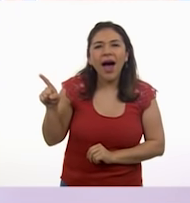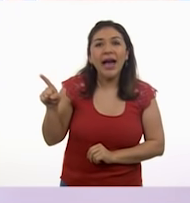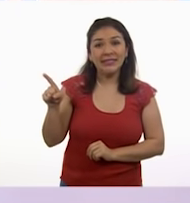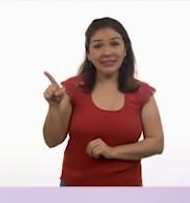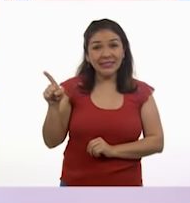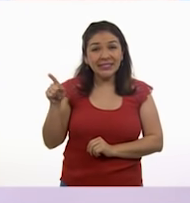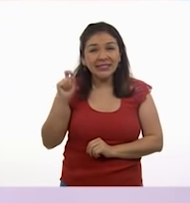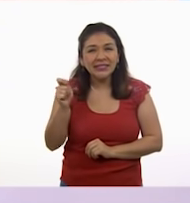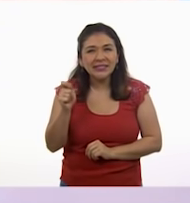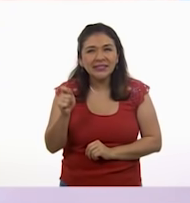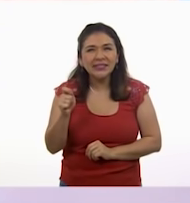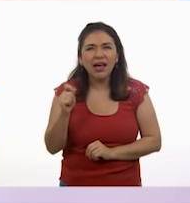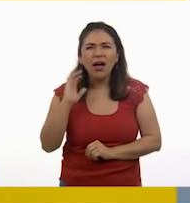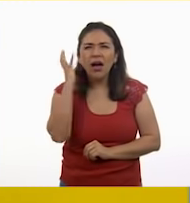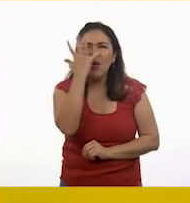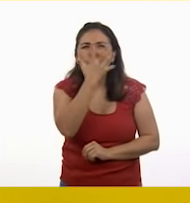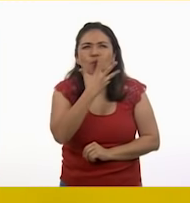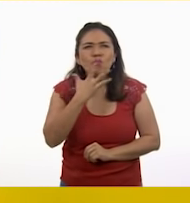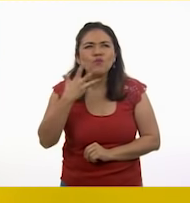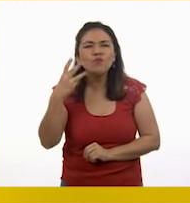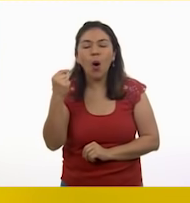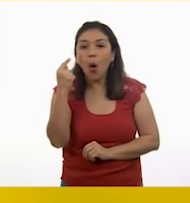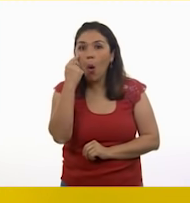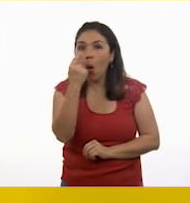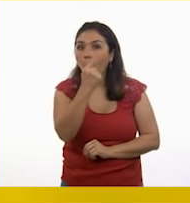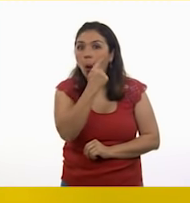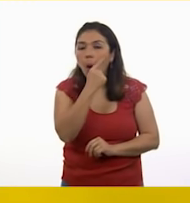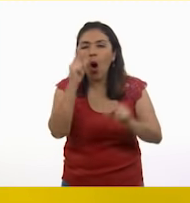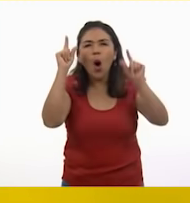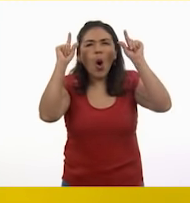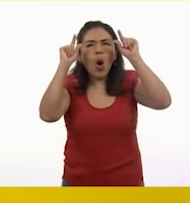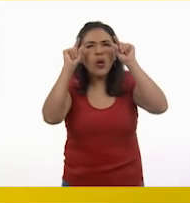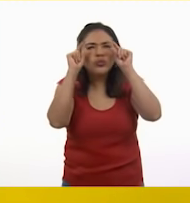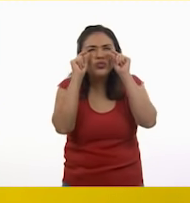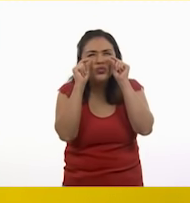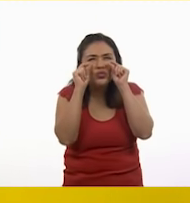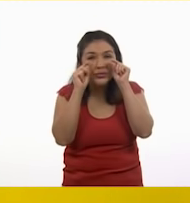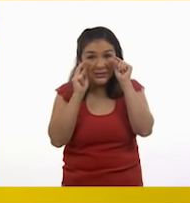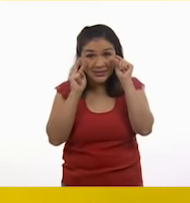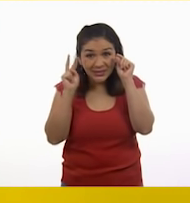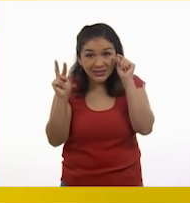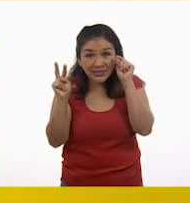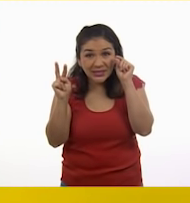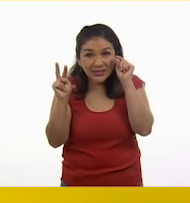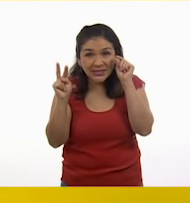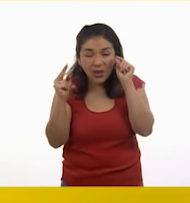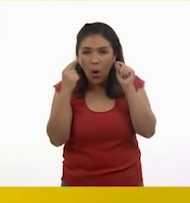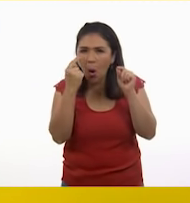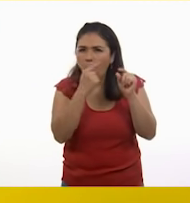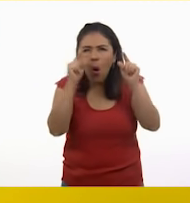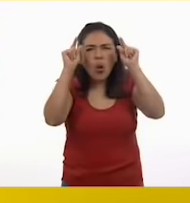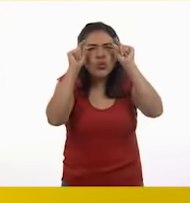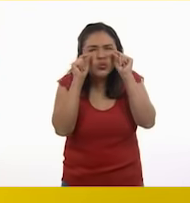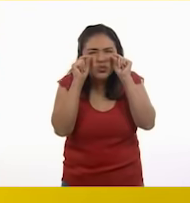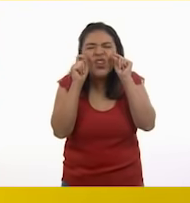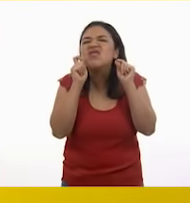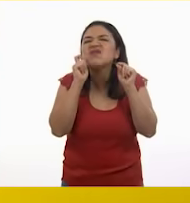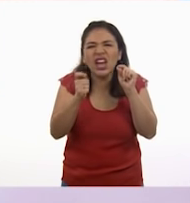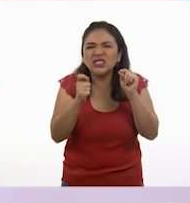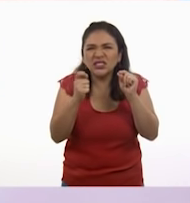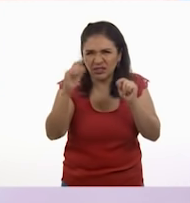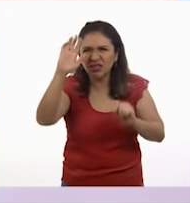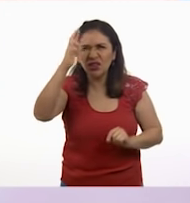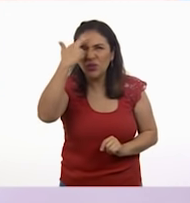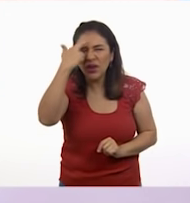y esta tiene unos hermosos ojos pequeños o con pequeños que significa vamos a ver los